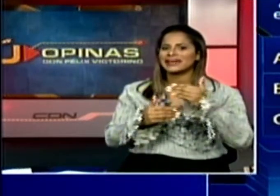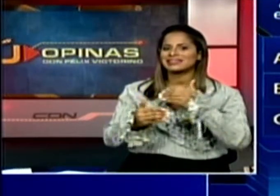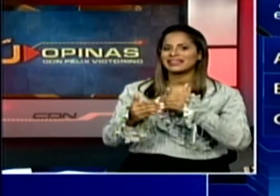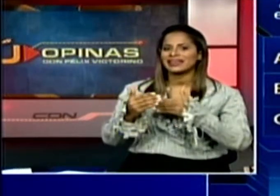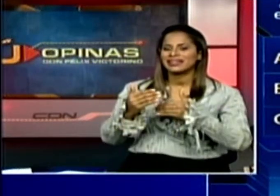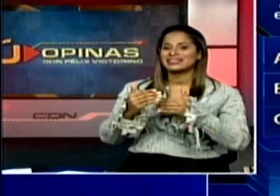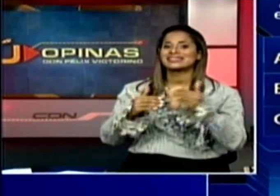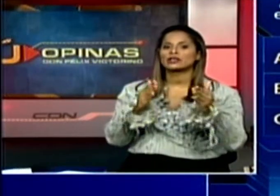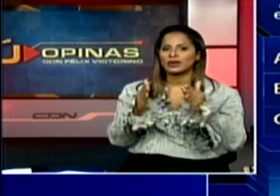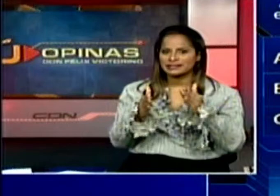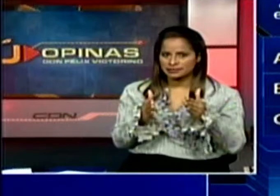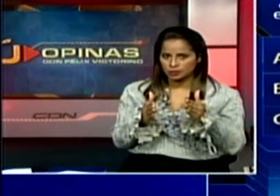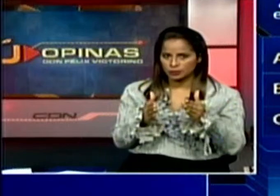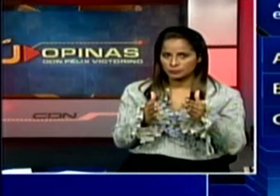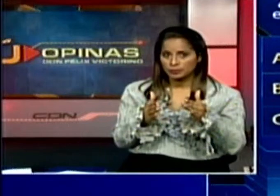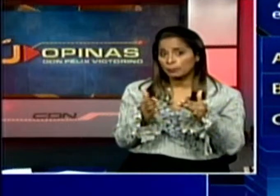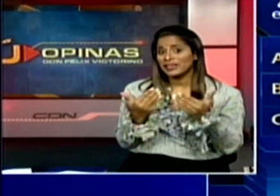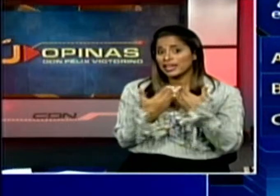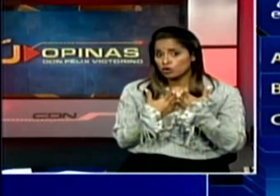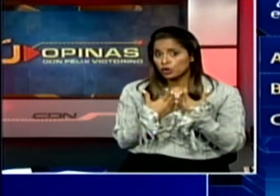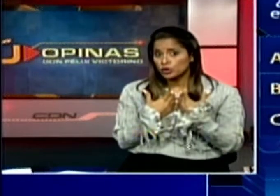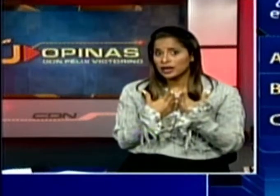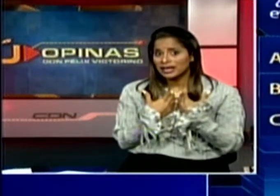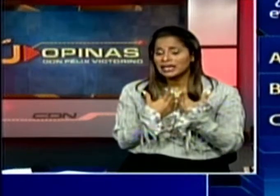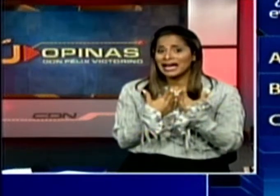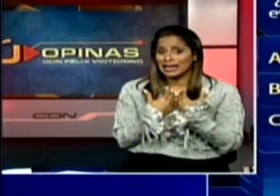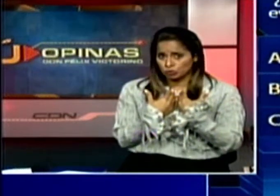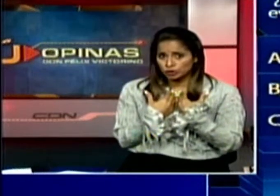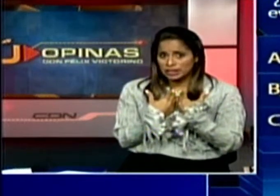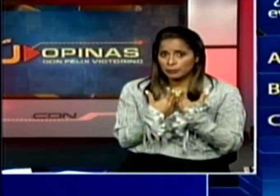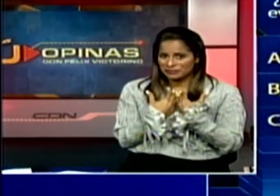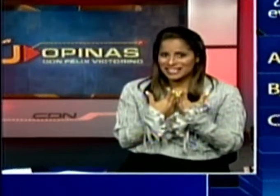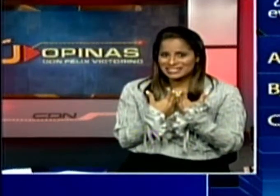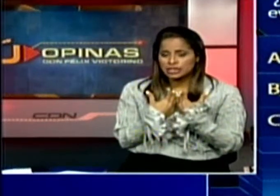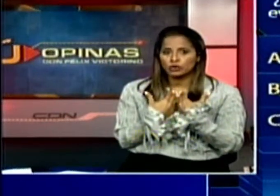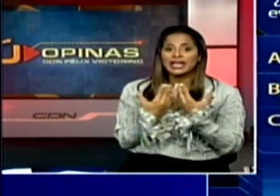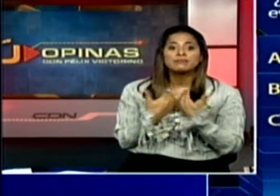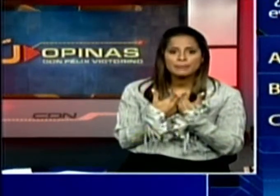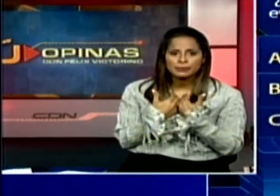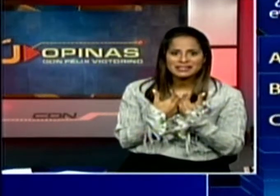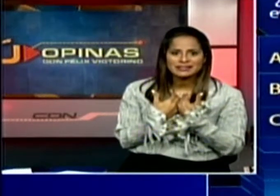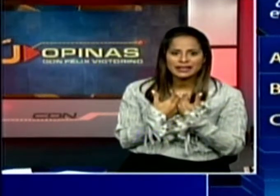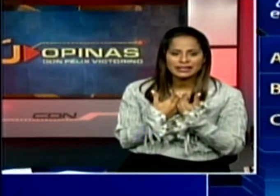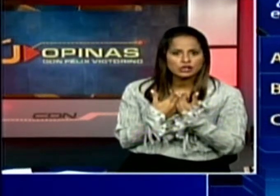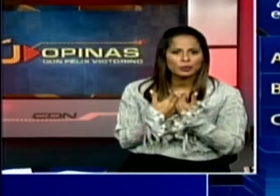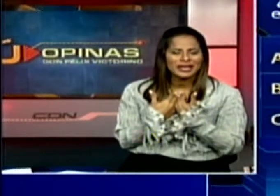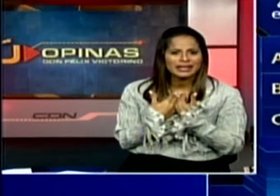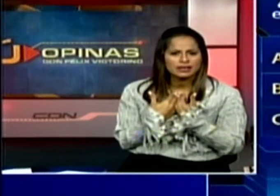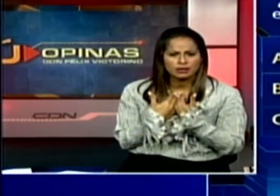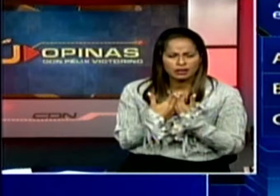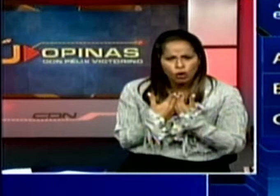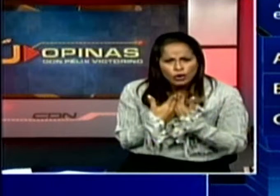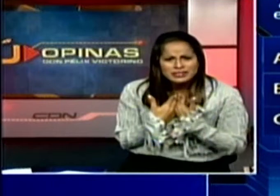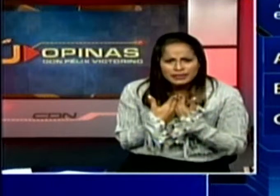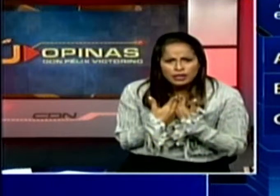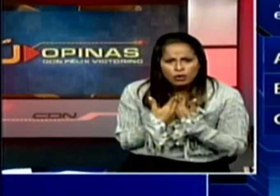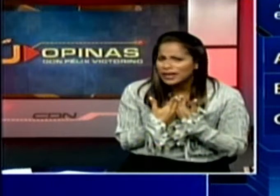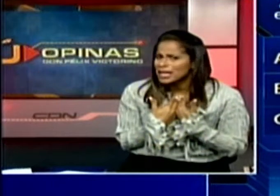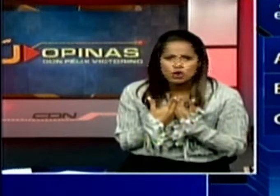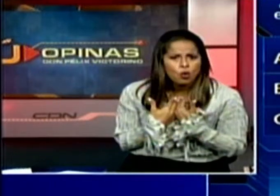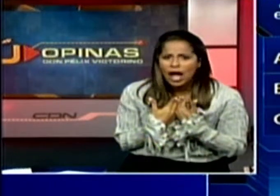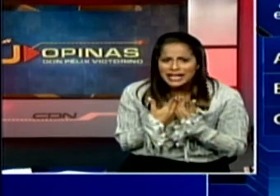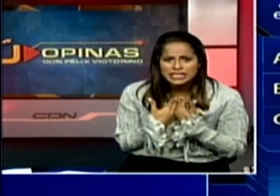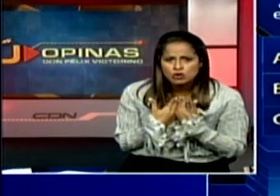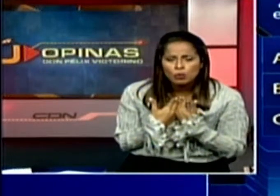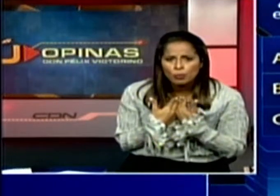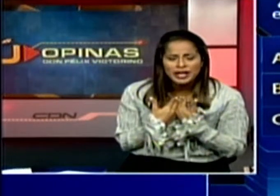una especie de desactualización. Puede que yo conozca algún tipo de fallecido en mi provincia y yo vea que hoy se dijo que